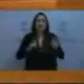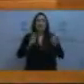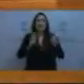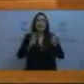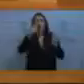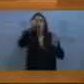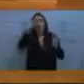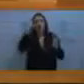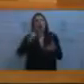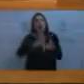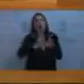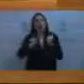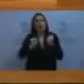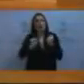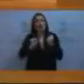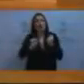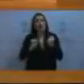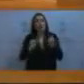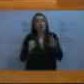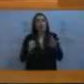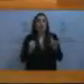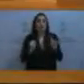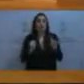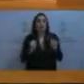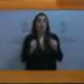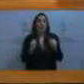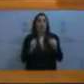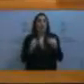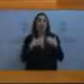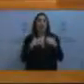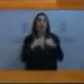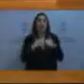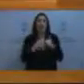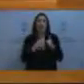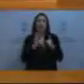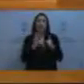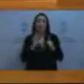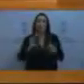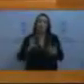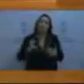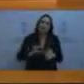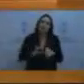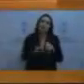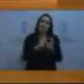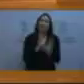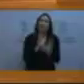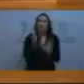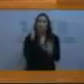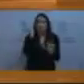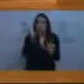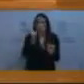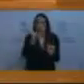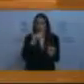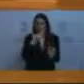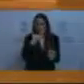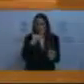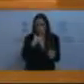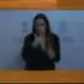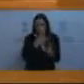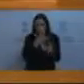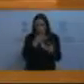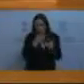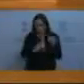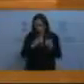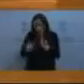activa solamente en determinadas ocasiones muy bien concretadas según un protocolo conocido por el